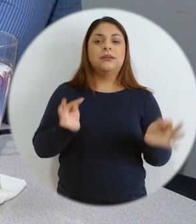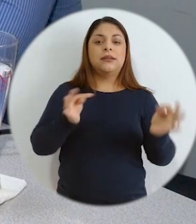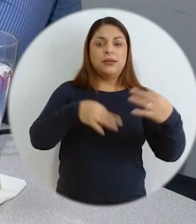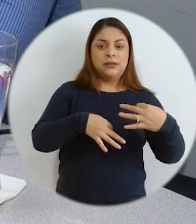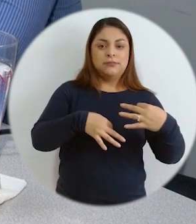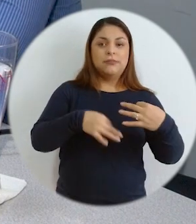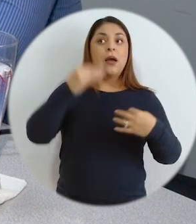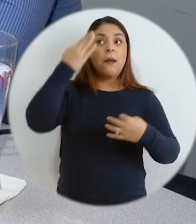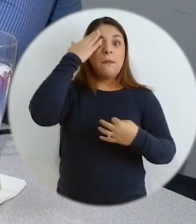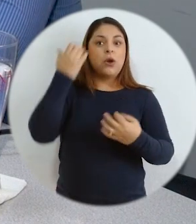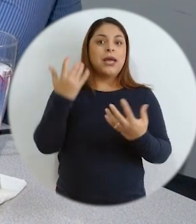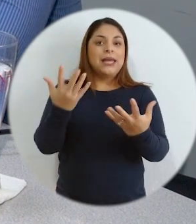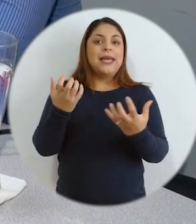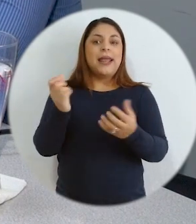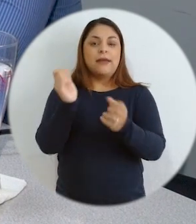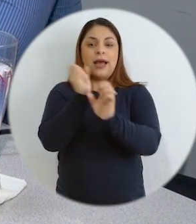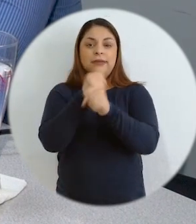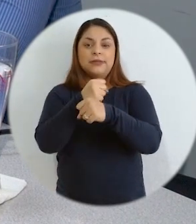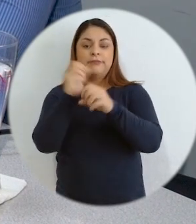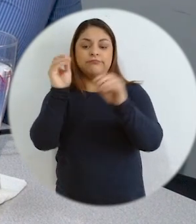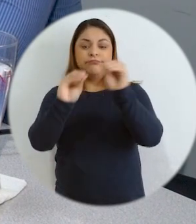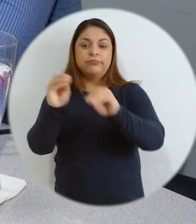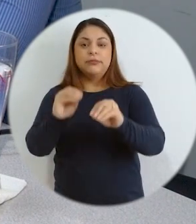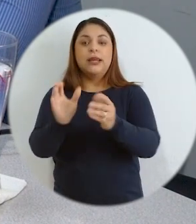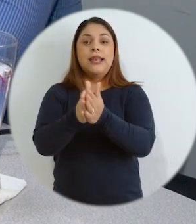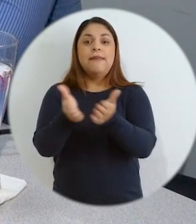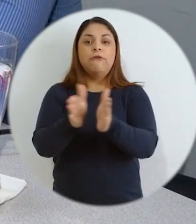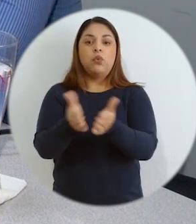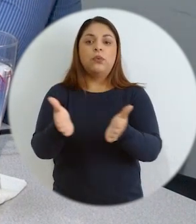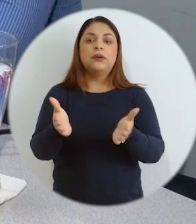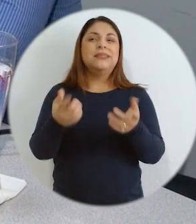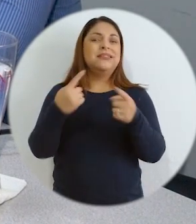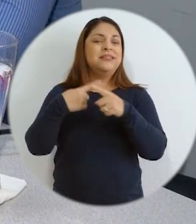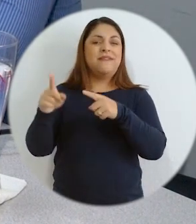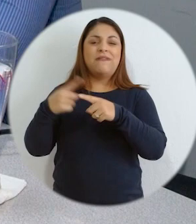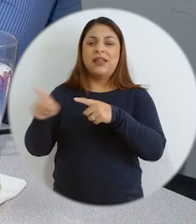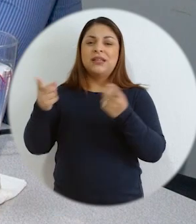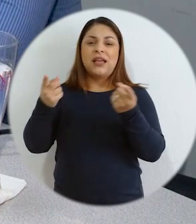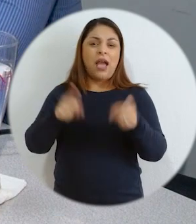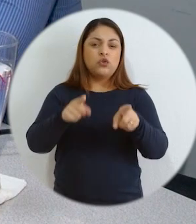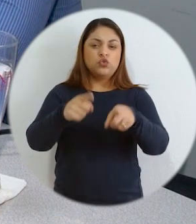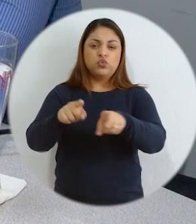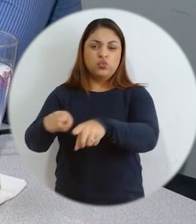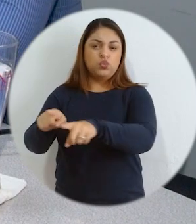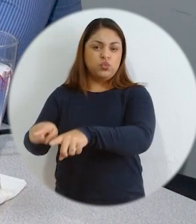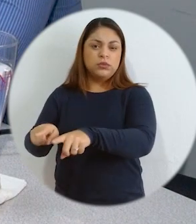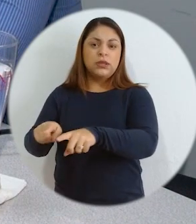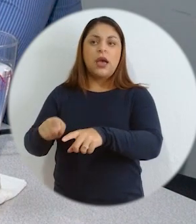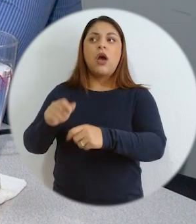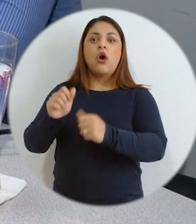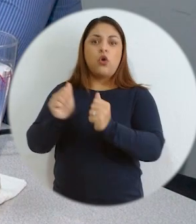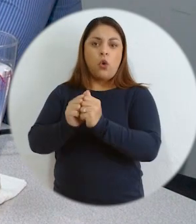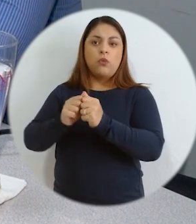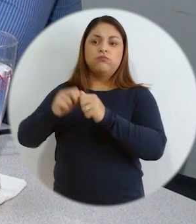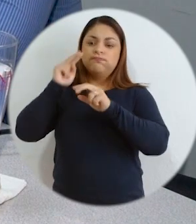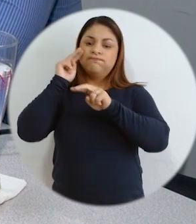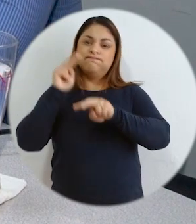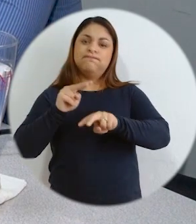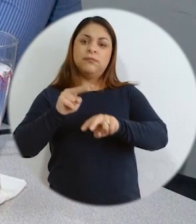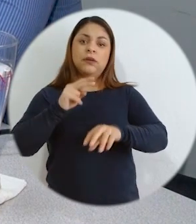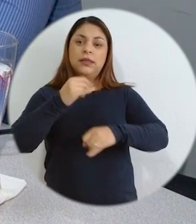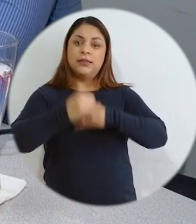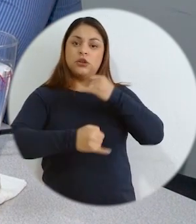de junio, porque también queremos elaborar un libro con casos, un libro con